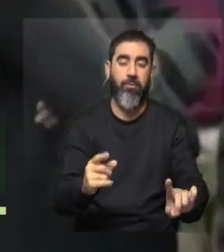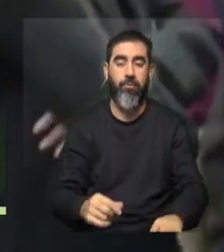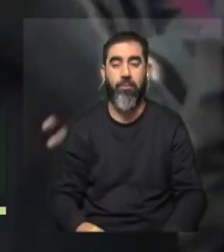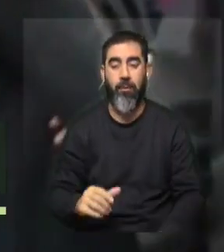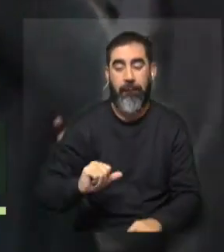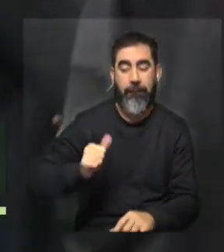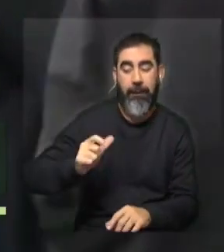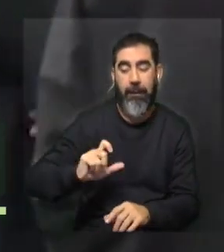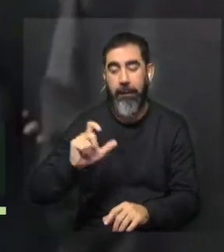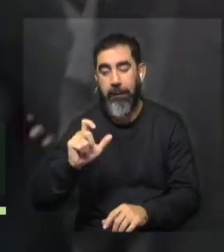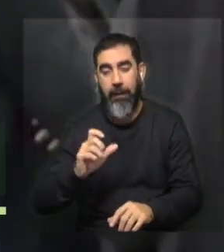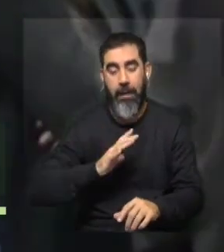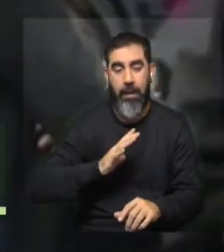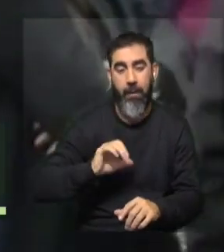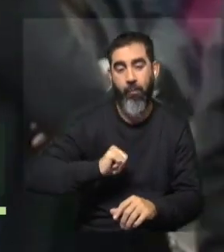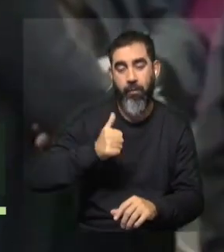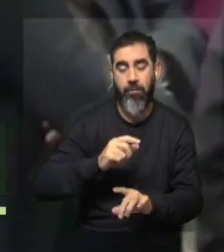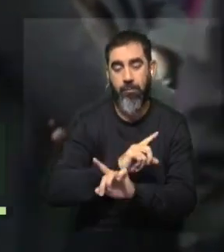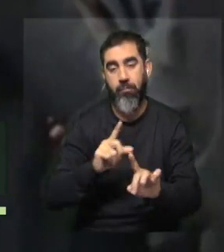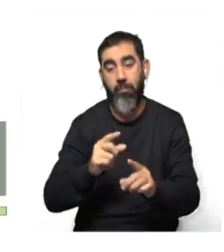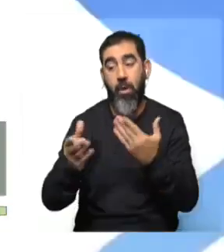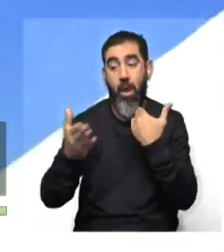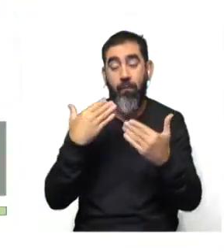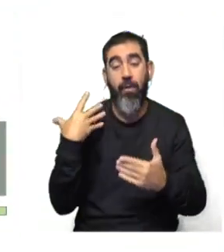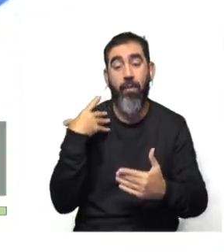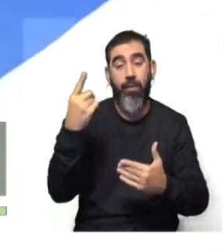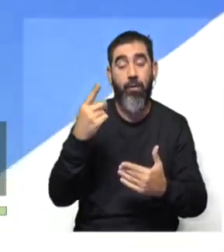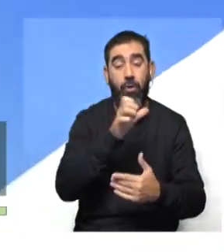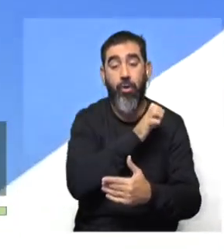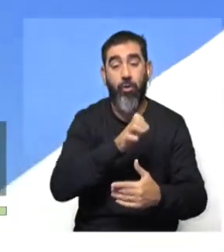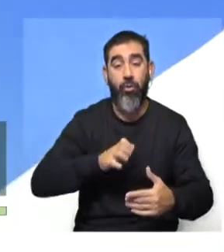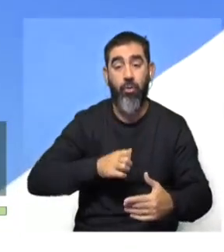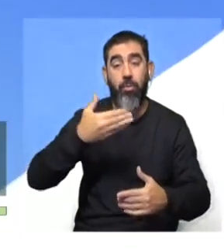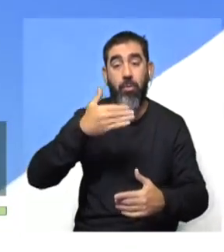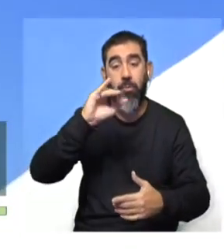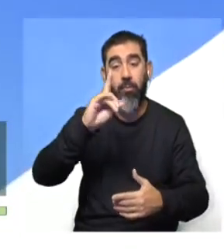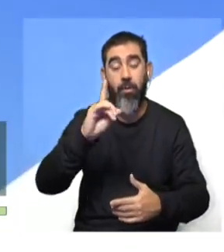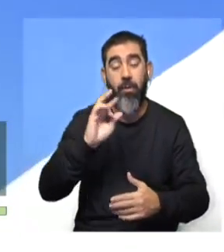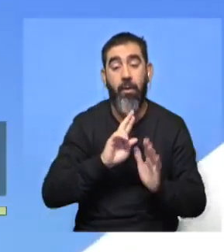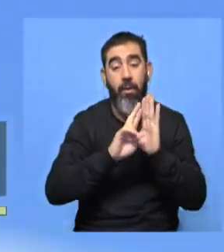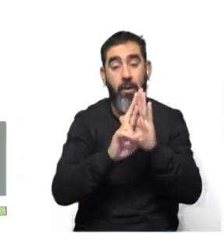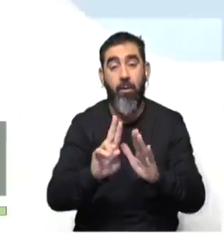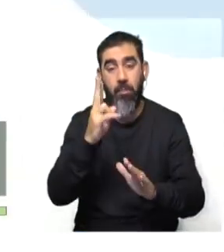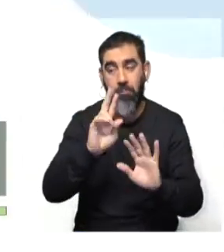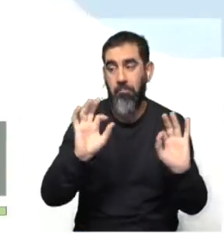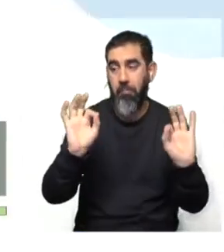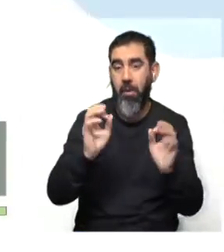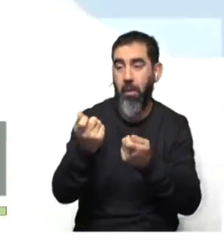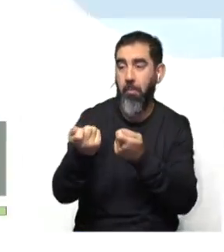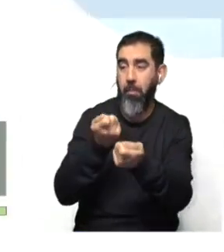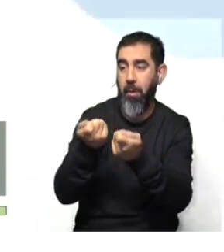Qué ventajas sacamos por eso lo que hicimos es hablar con el director ejecutivo del bid que representa el Uruguay y no hay ningún préstamo